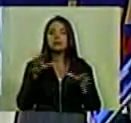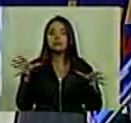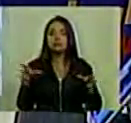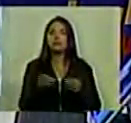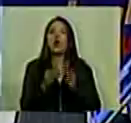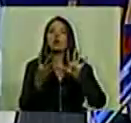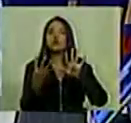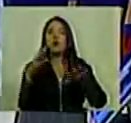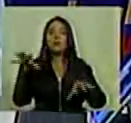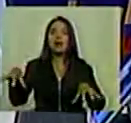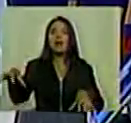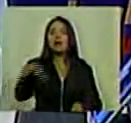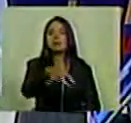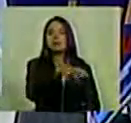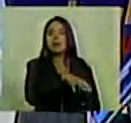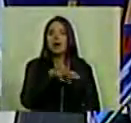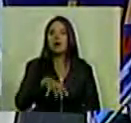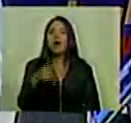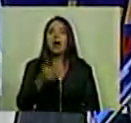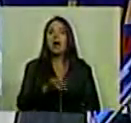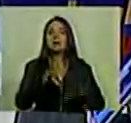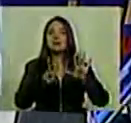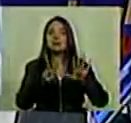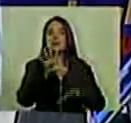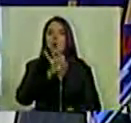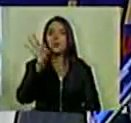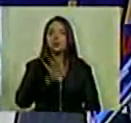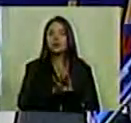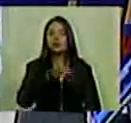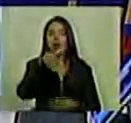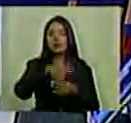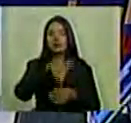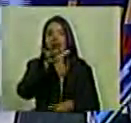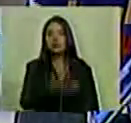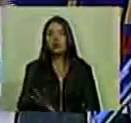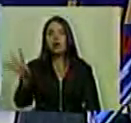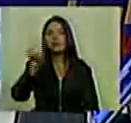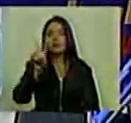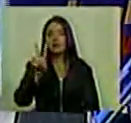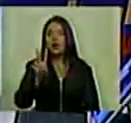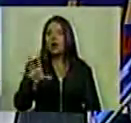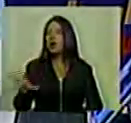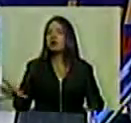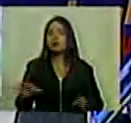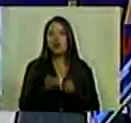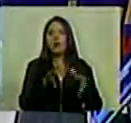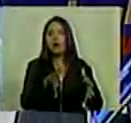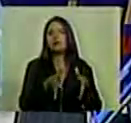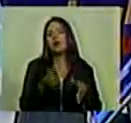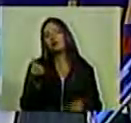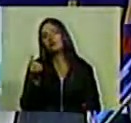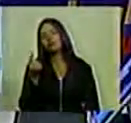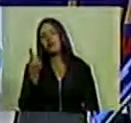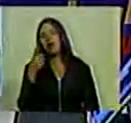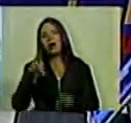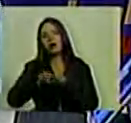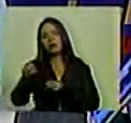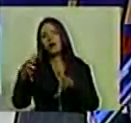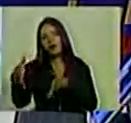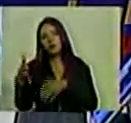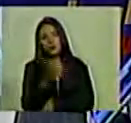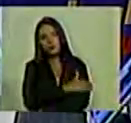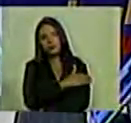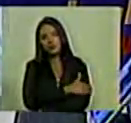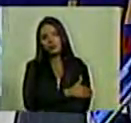9 estados del país, donde se concentra el 75% de la votación en Venezuela. Todos los ganamos, exceptuando San Cristóbal, que lo ganó la